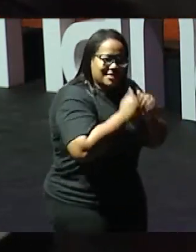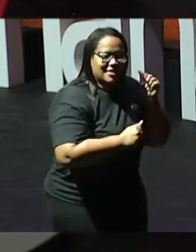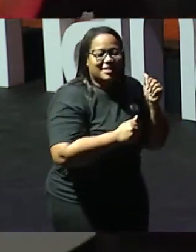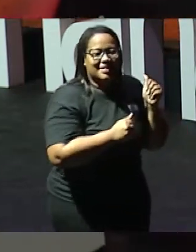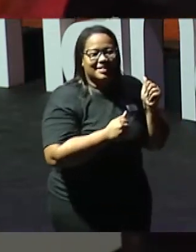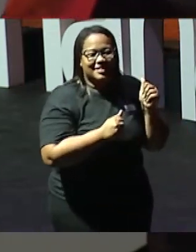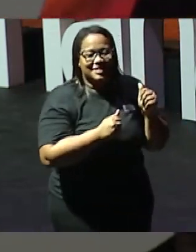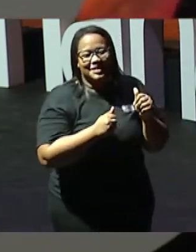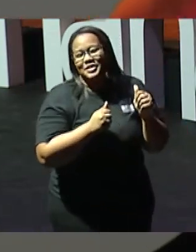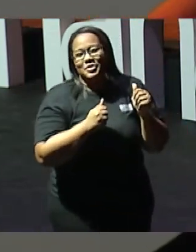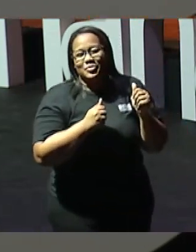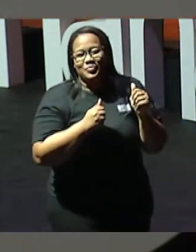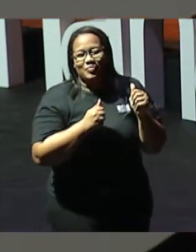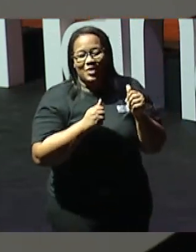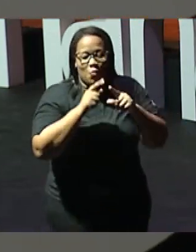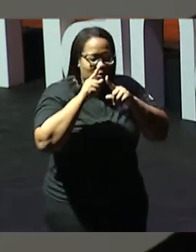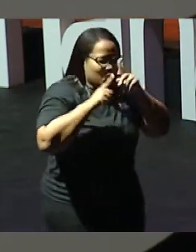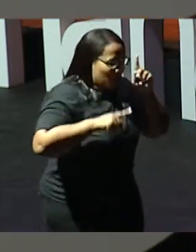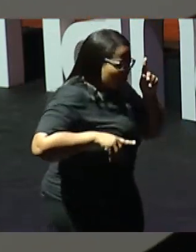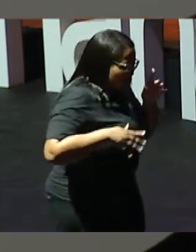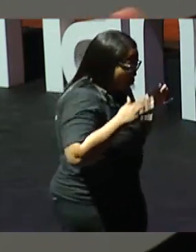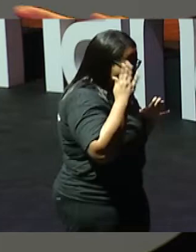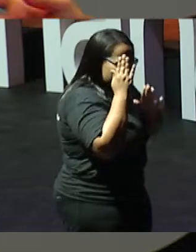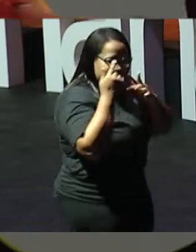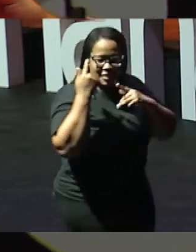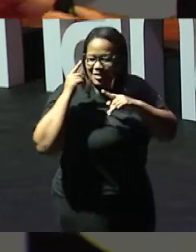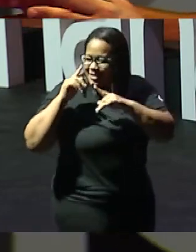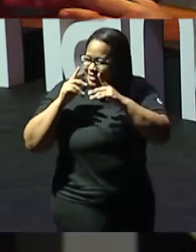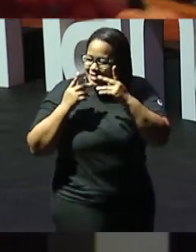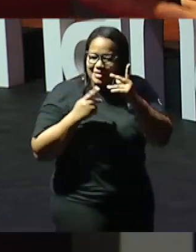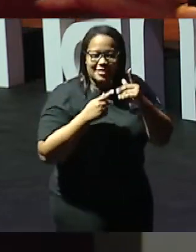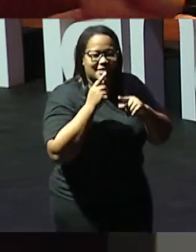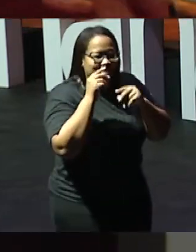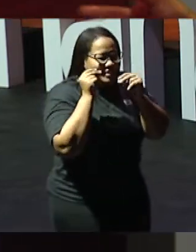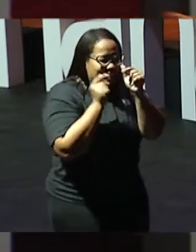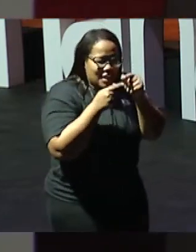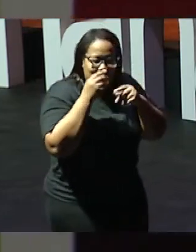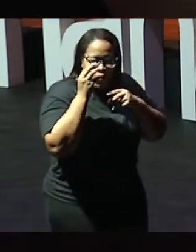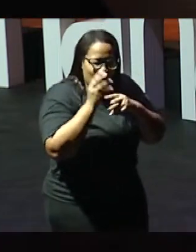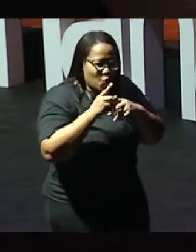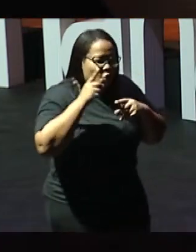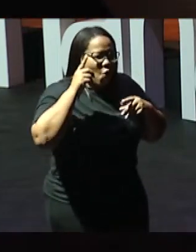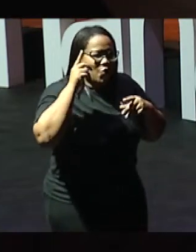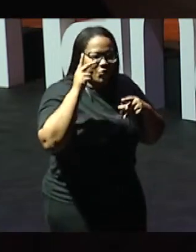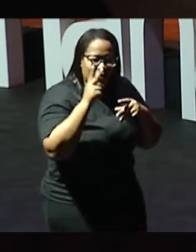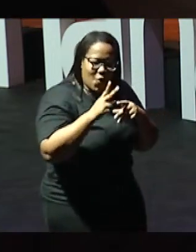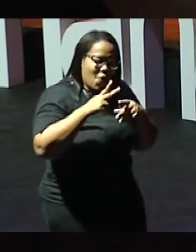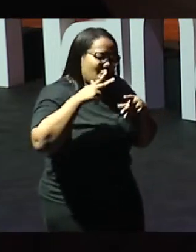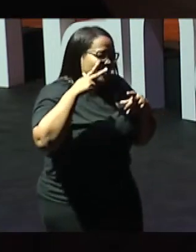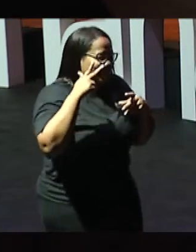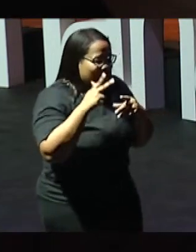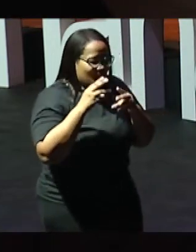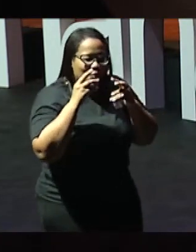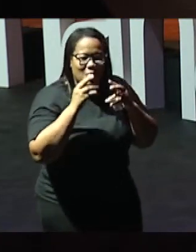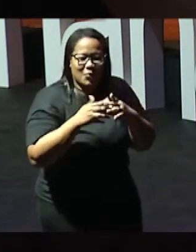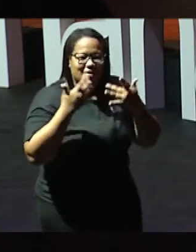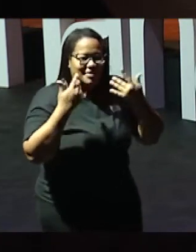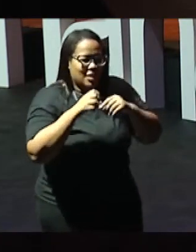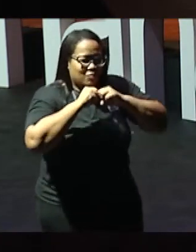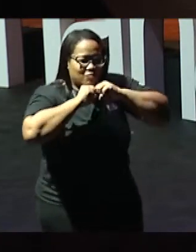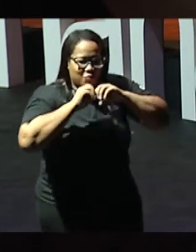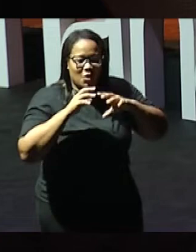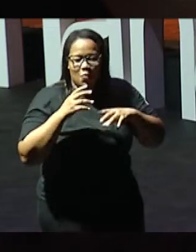experto al fin sabiendo el tiempo de la mecha duración estoy contando lo es el mundo ya se cuando explota y cuando explota me volteo